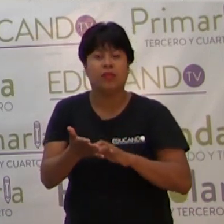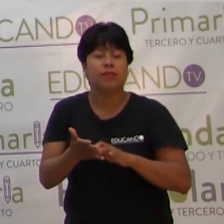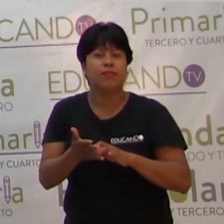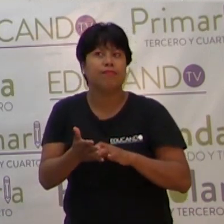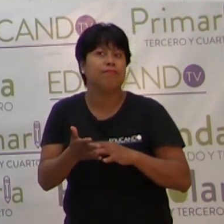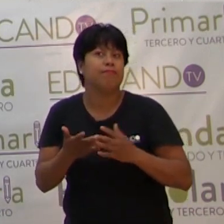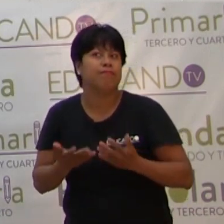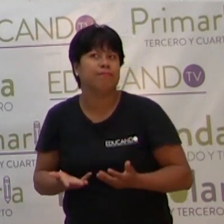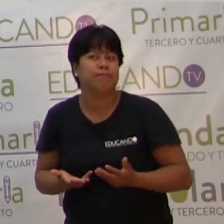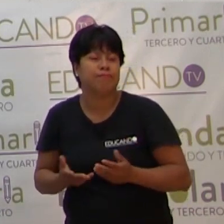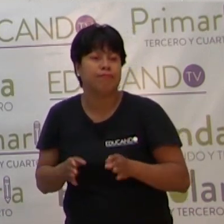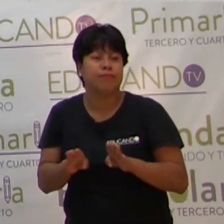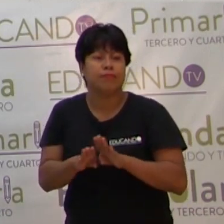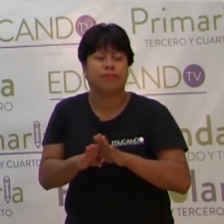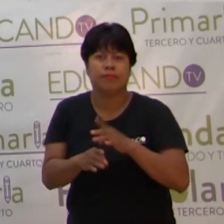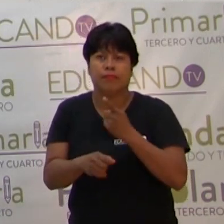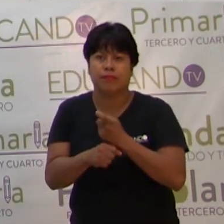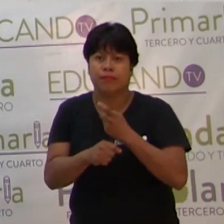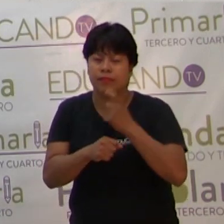manera